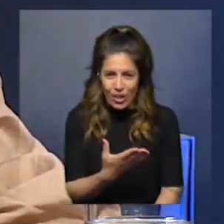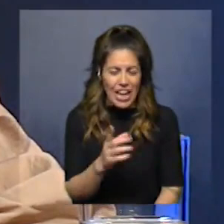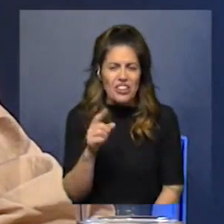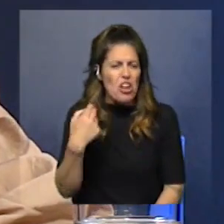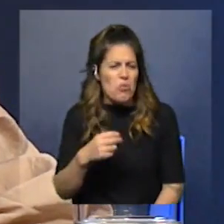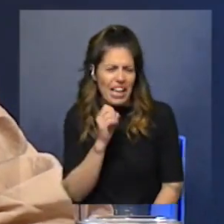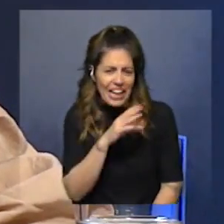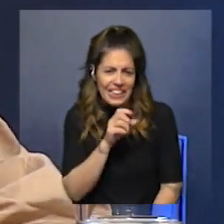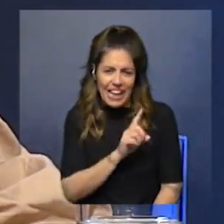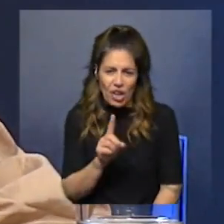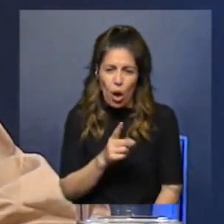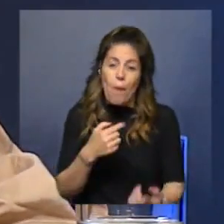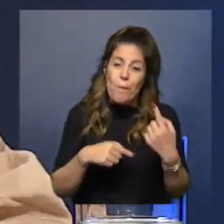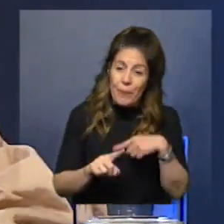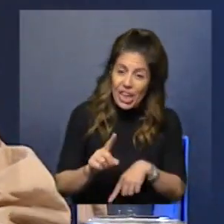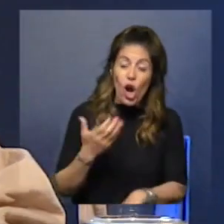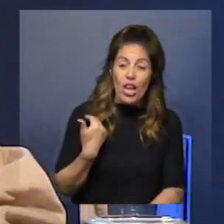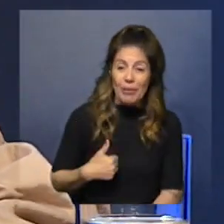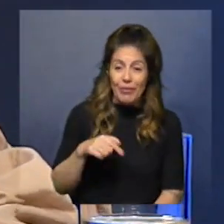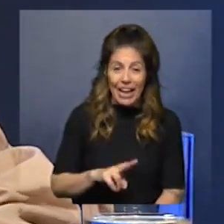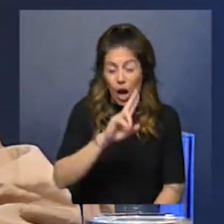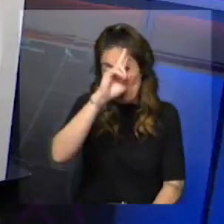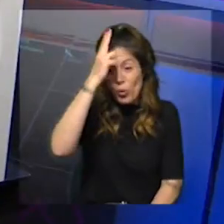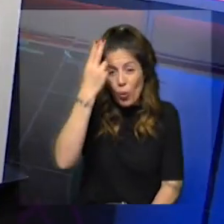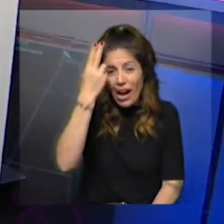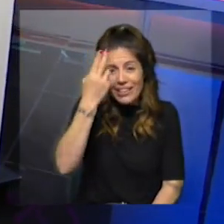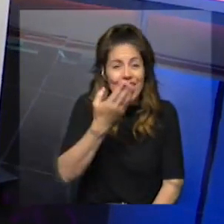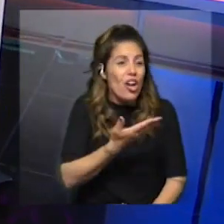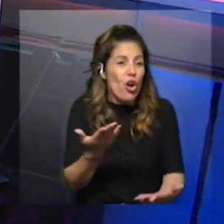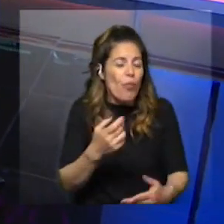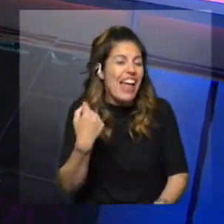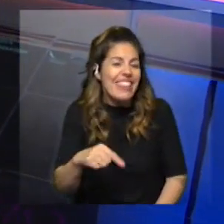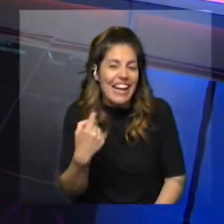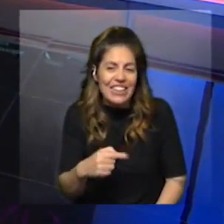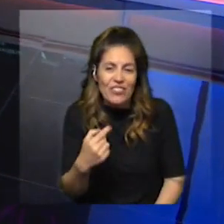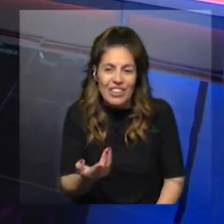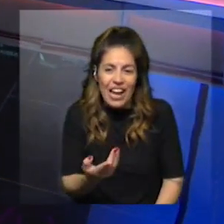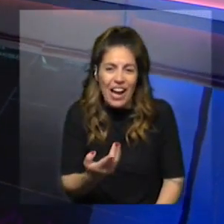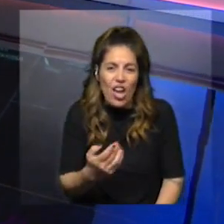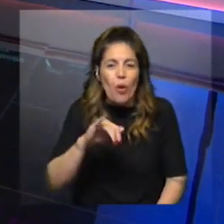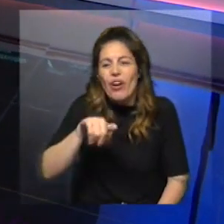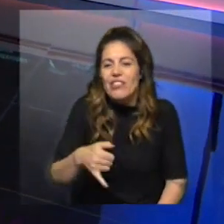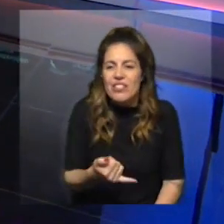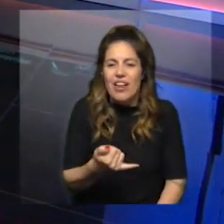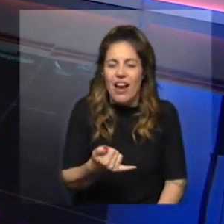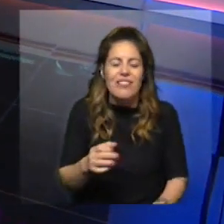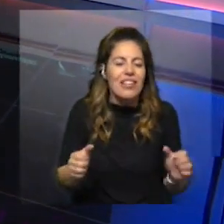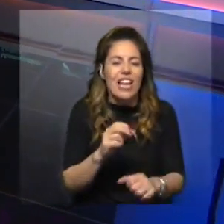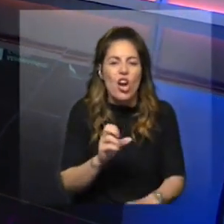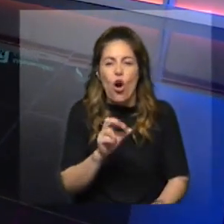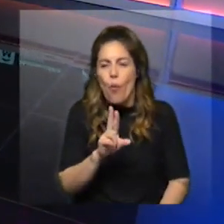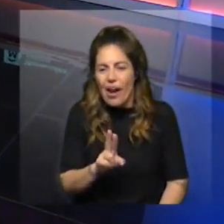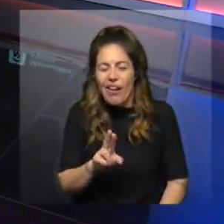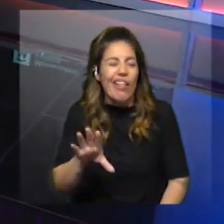que nunca hay que criticar eso. Pero lamentablemente acá en Uruguay es como una negatividad que te pones, como que ya si haces cover, o sea,